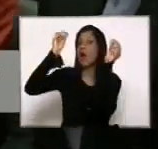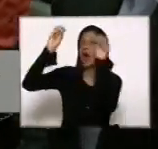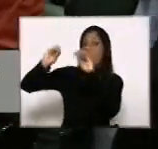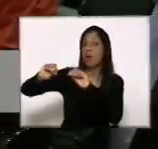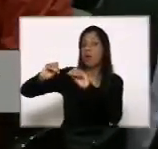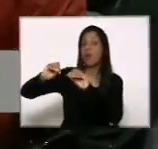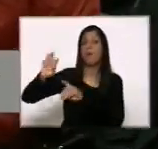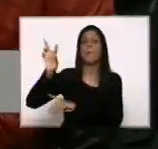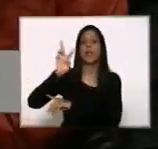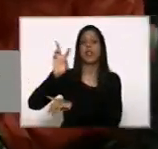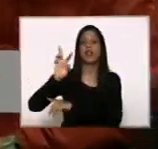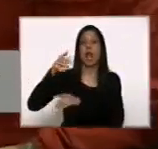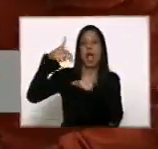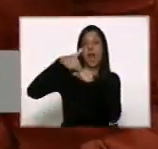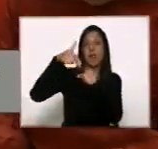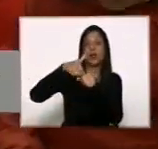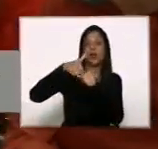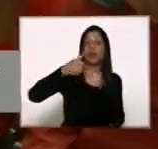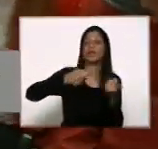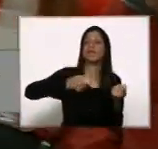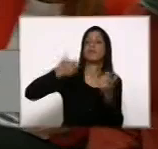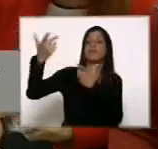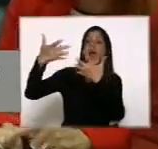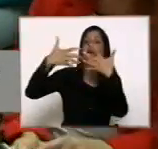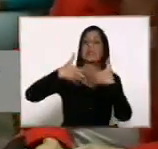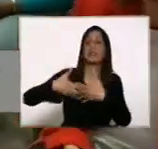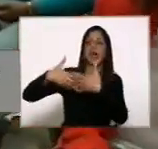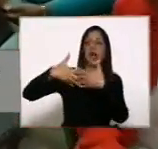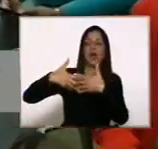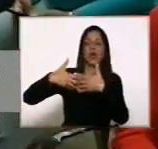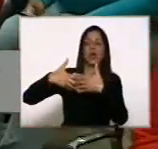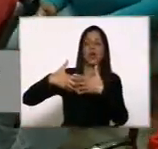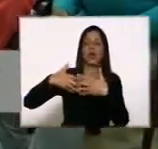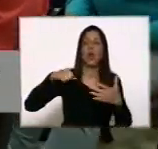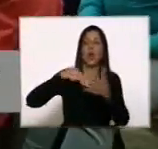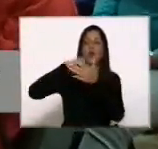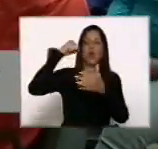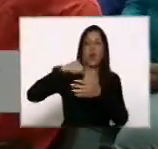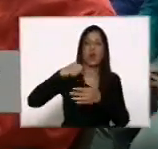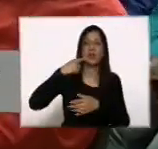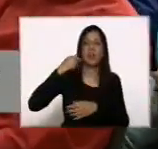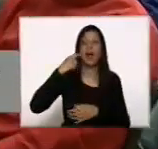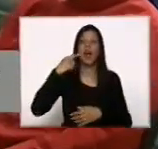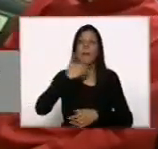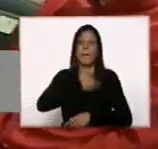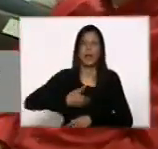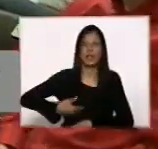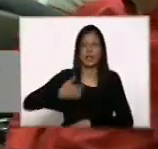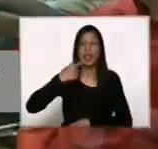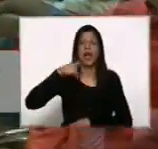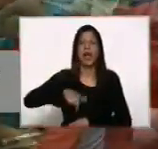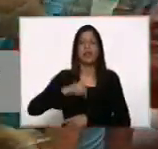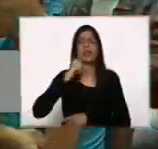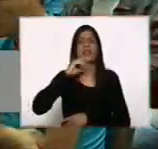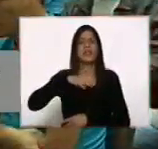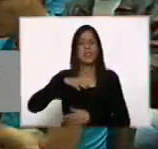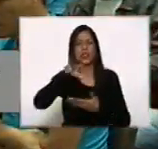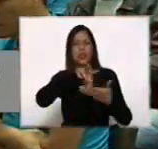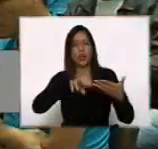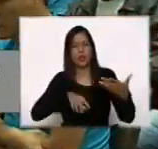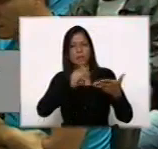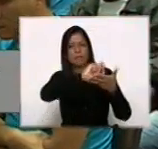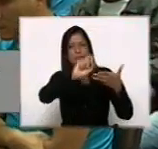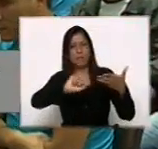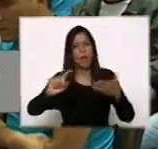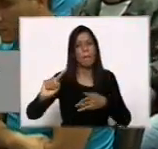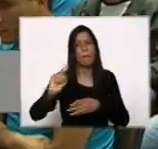la entrega de nuestro petróleo y el golpe de Estado a Cipriano Castro, que es reconocido en la historia por varios historiadores como el